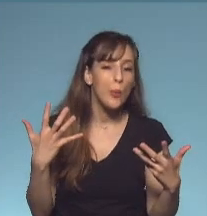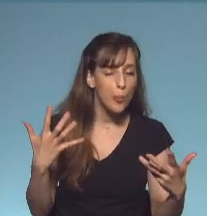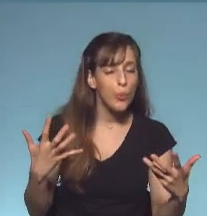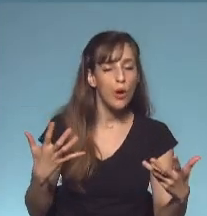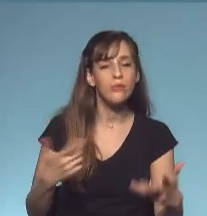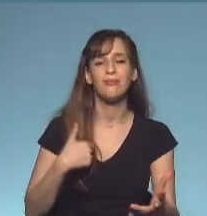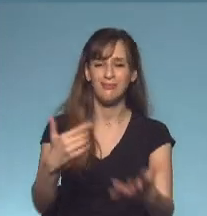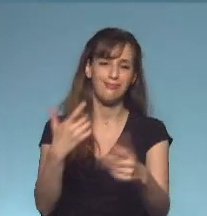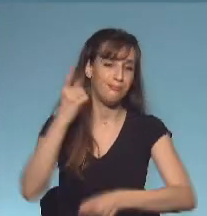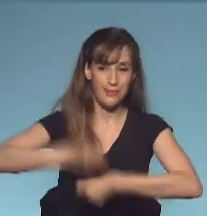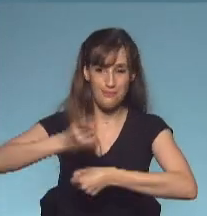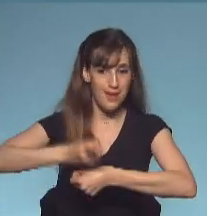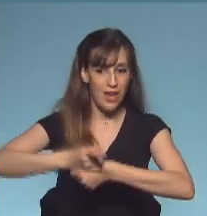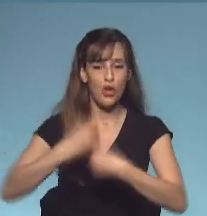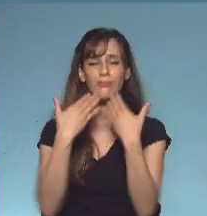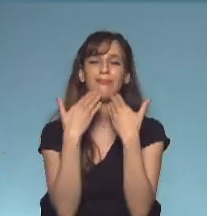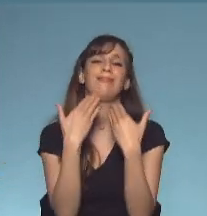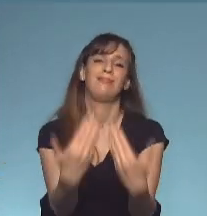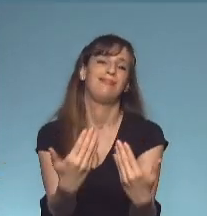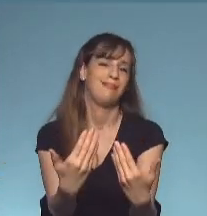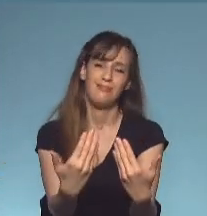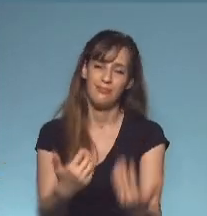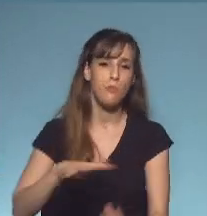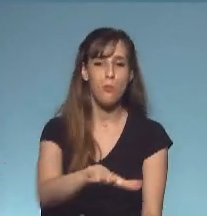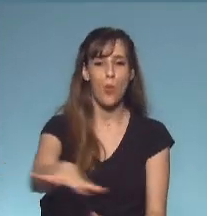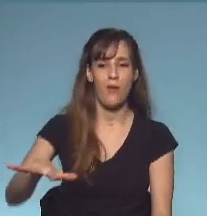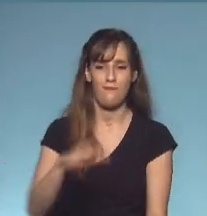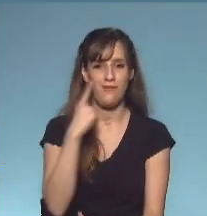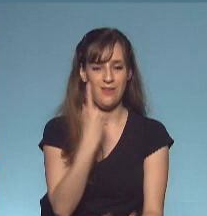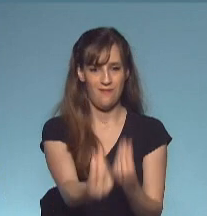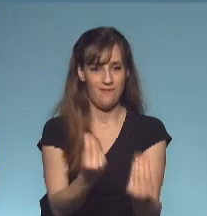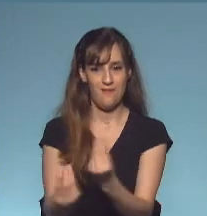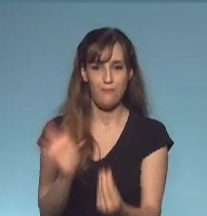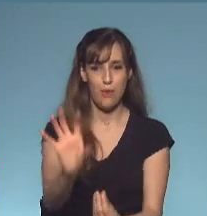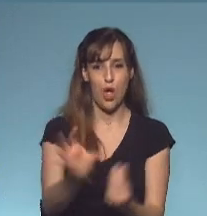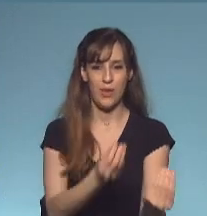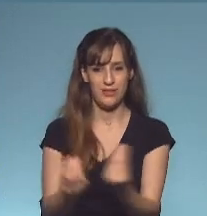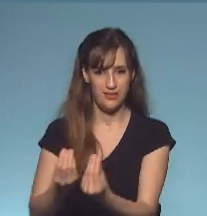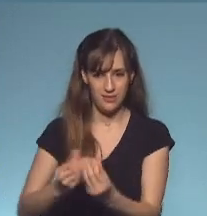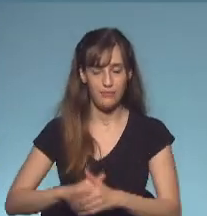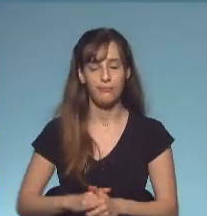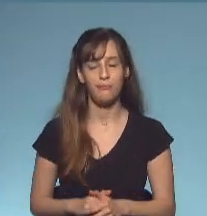mayor agradecimiento es para el pueblo de la provincia, que es obviamente el que más puso de sí.